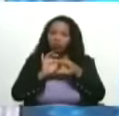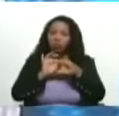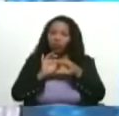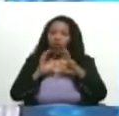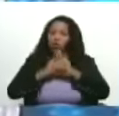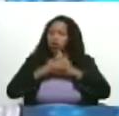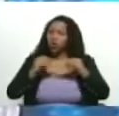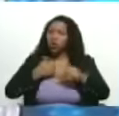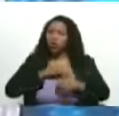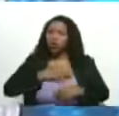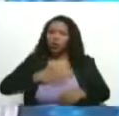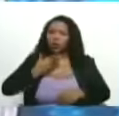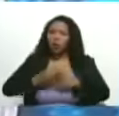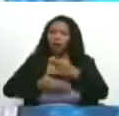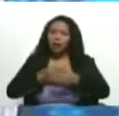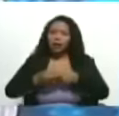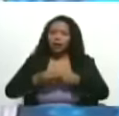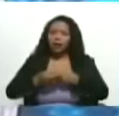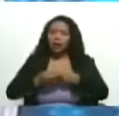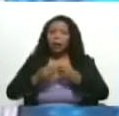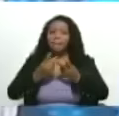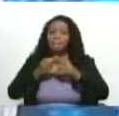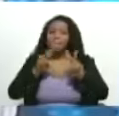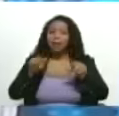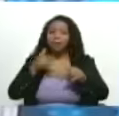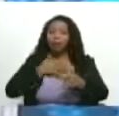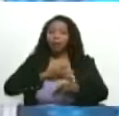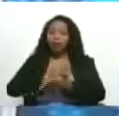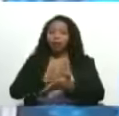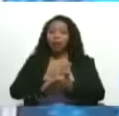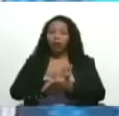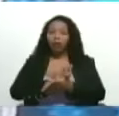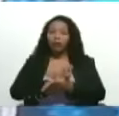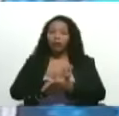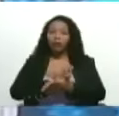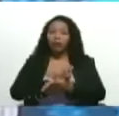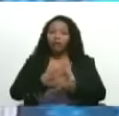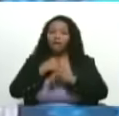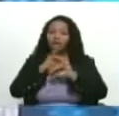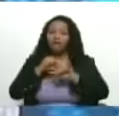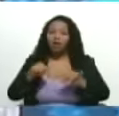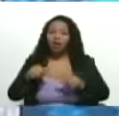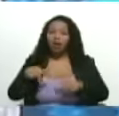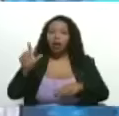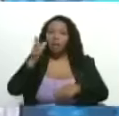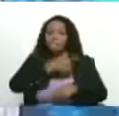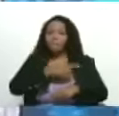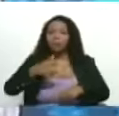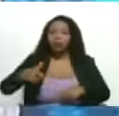todo lo que podamos unir para garantizar la paz, la tranquilidad, la armonía, la felicidad de la gente.